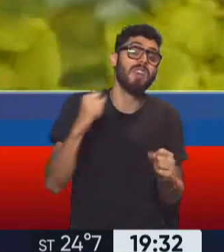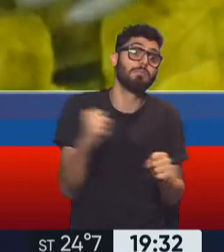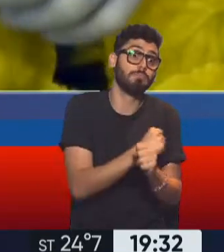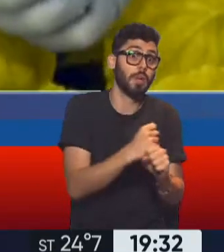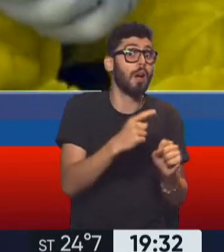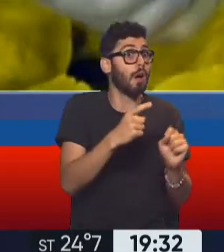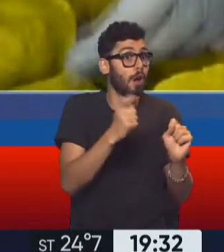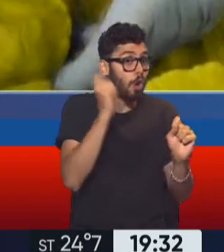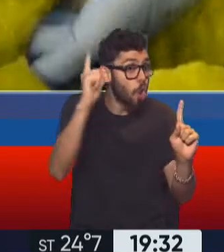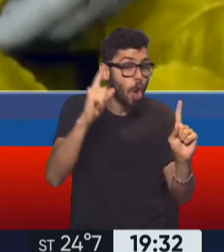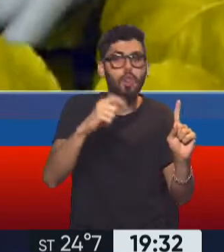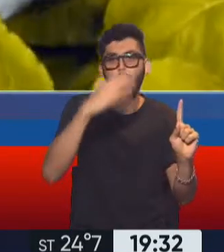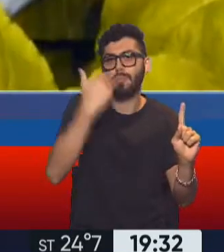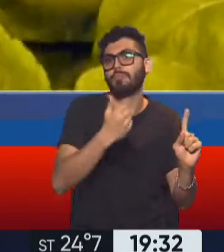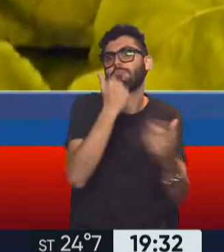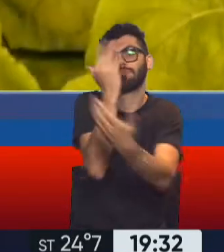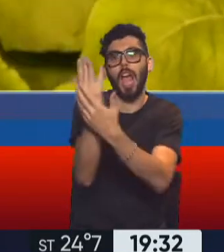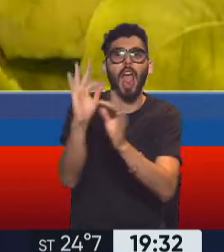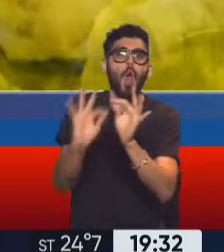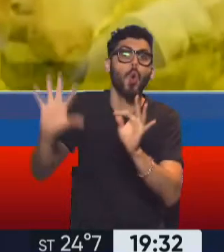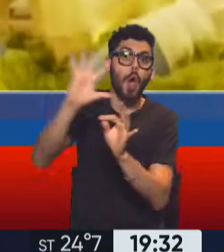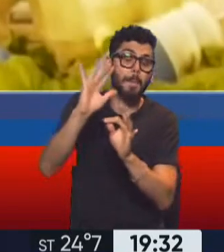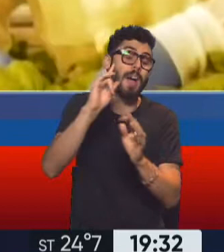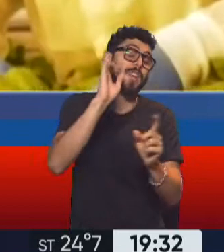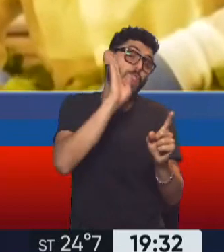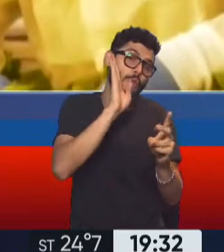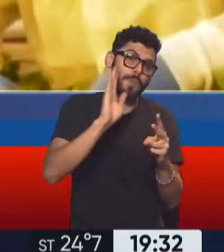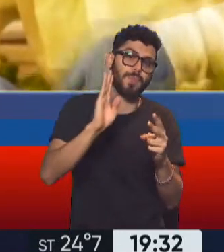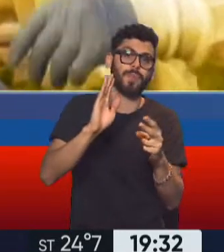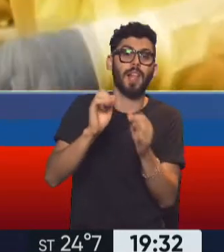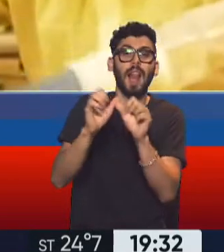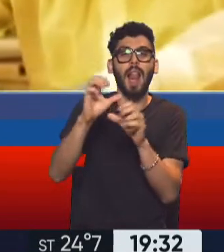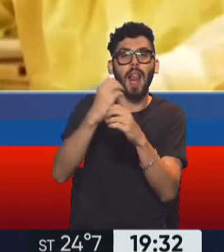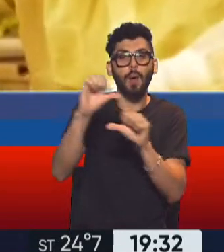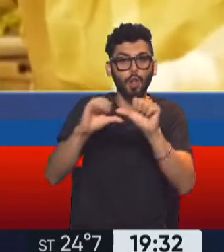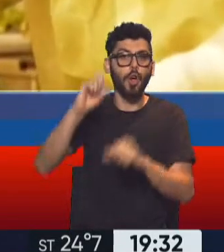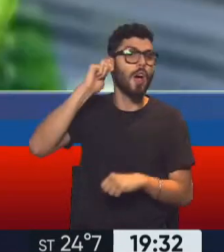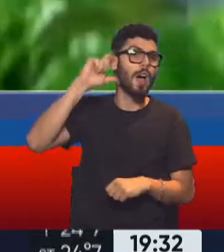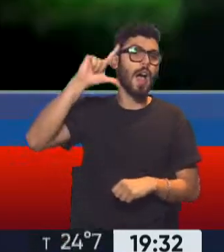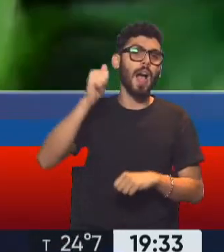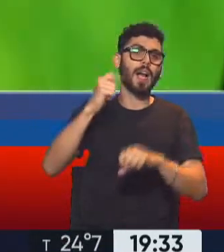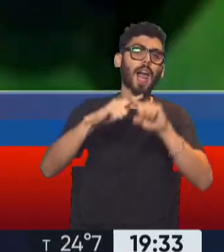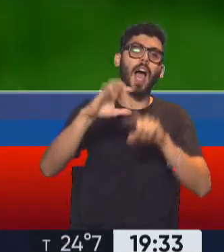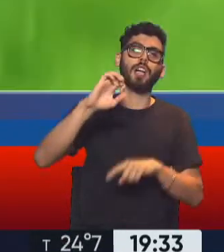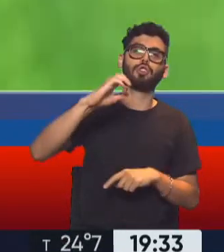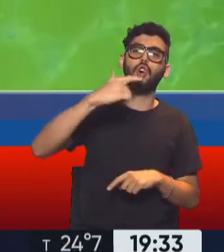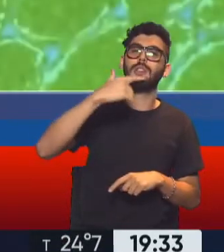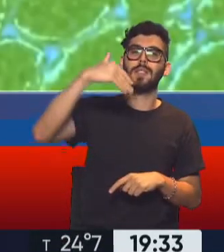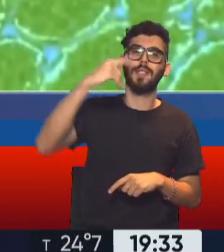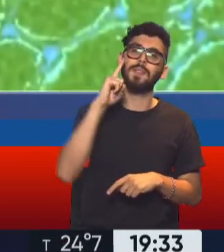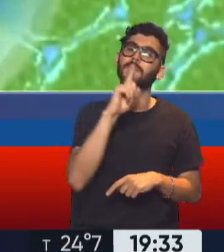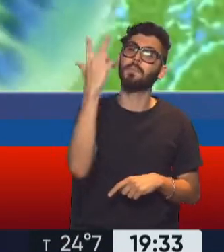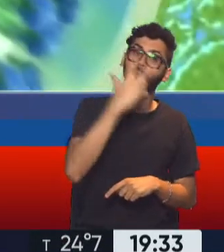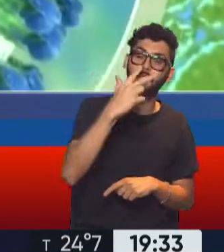aprueba, posiblemente se presente en Europa y en Estados Unidos. El laboratorio GlaxoSmithKline es un laboratorio muy conocido dentro de la medicina.